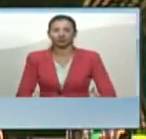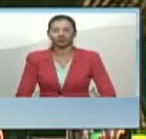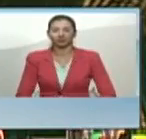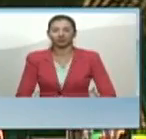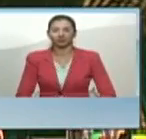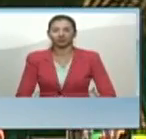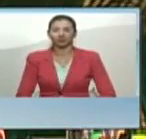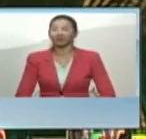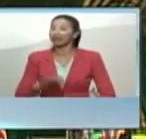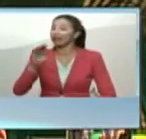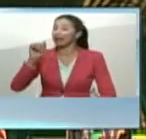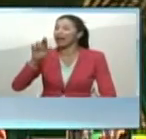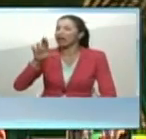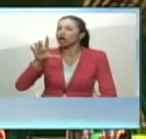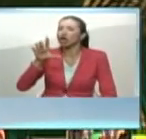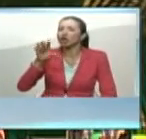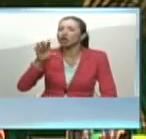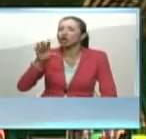Carlitos Quintero